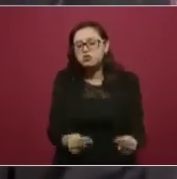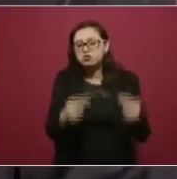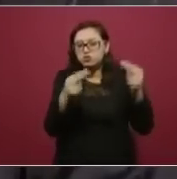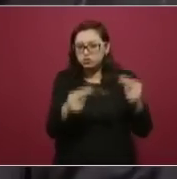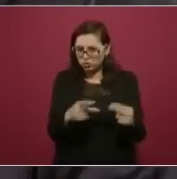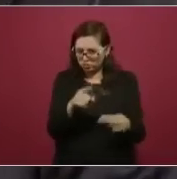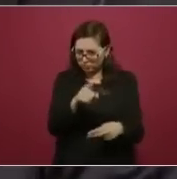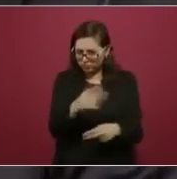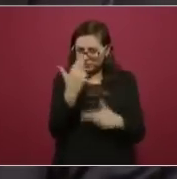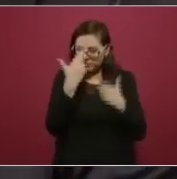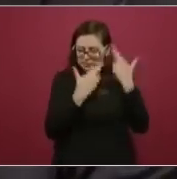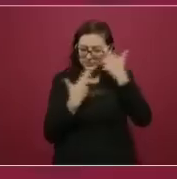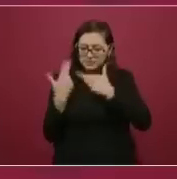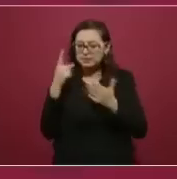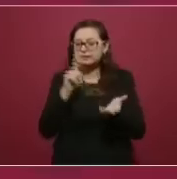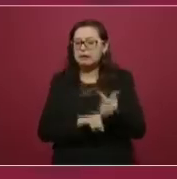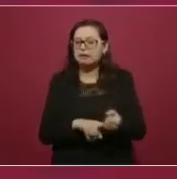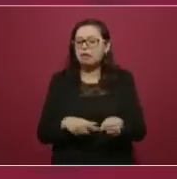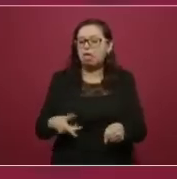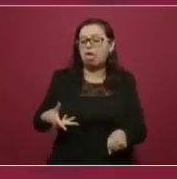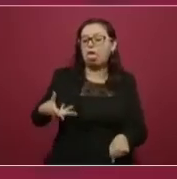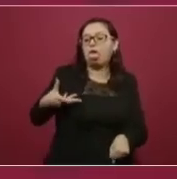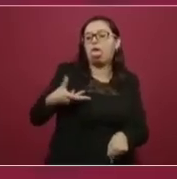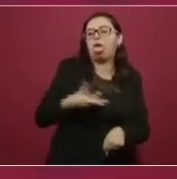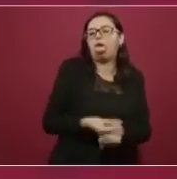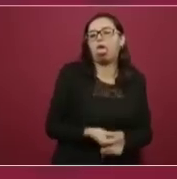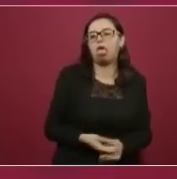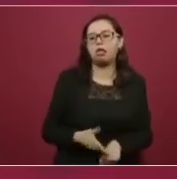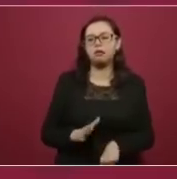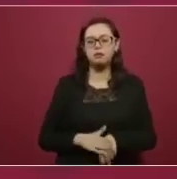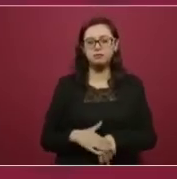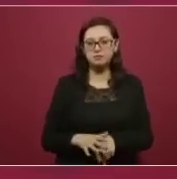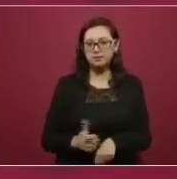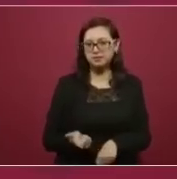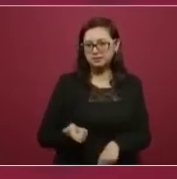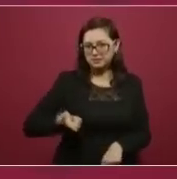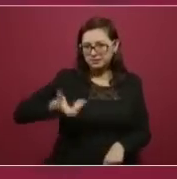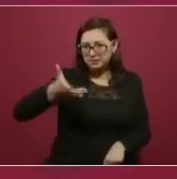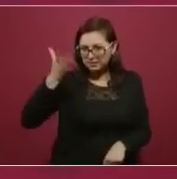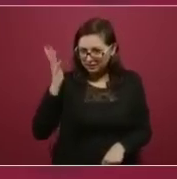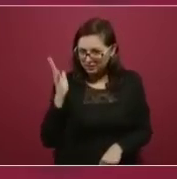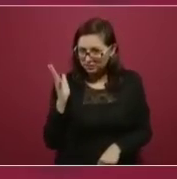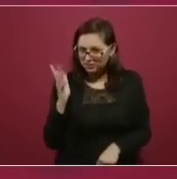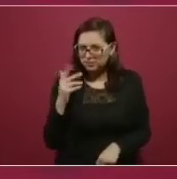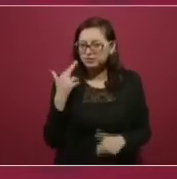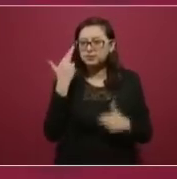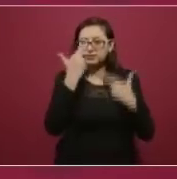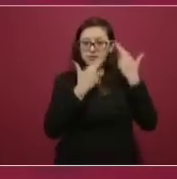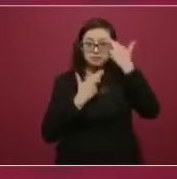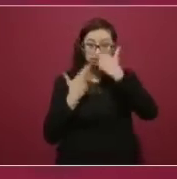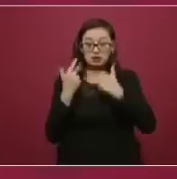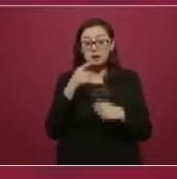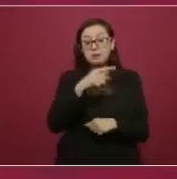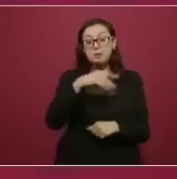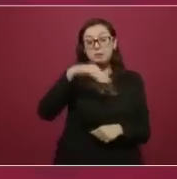de sus márgenes de utilidad, que no piensen que no estamos